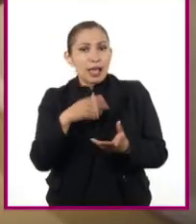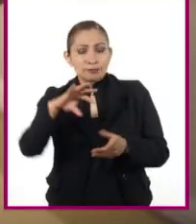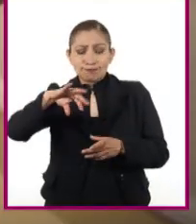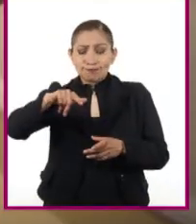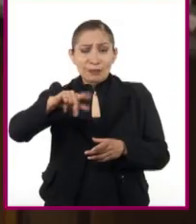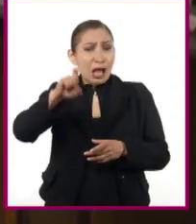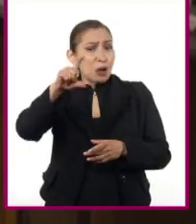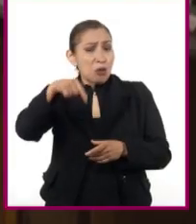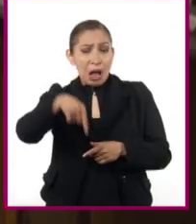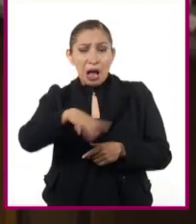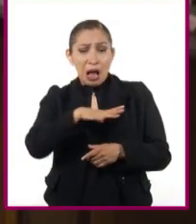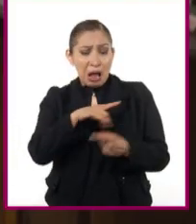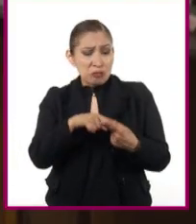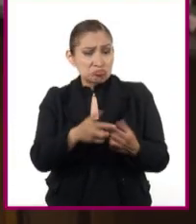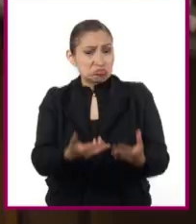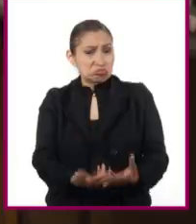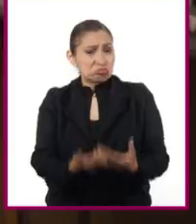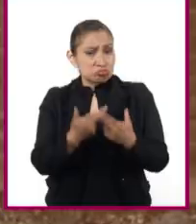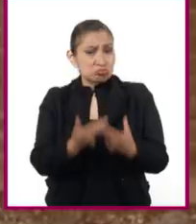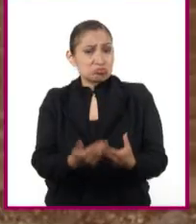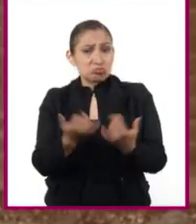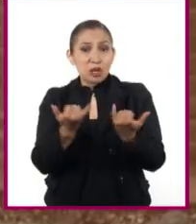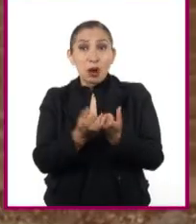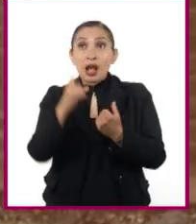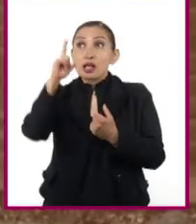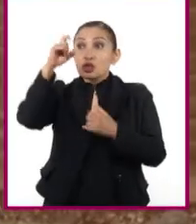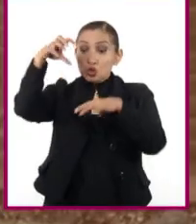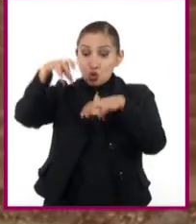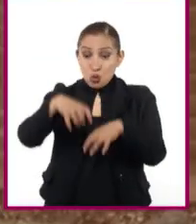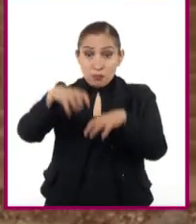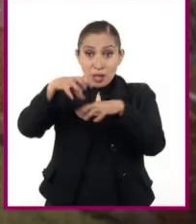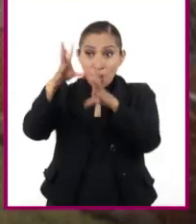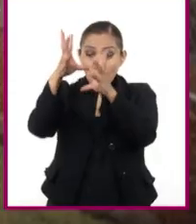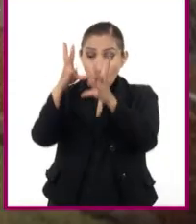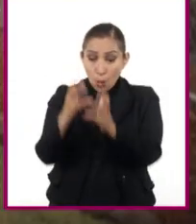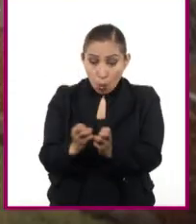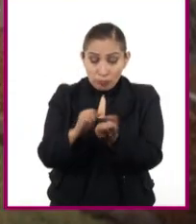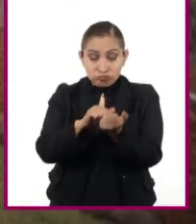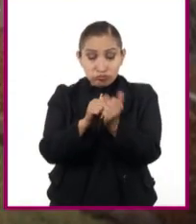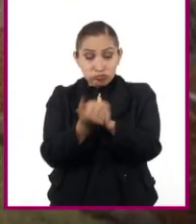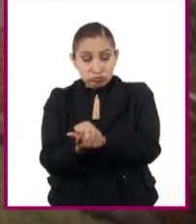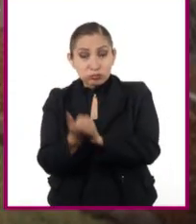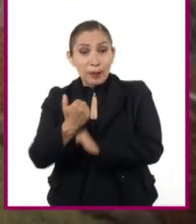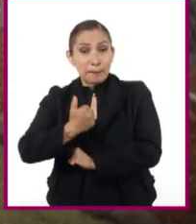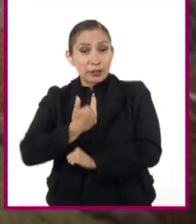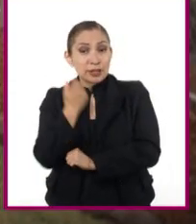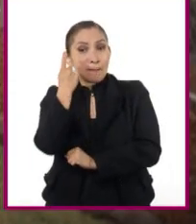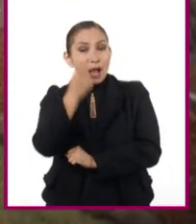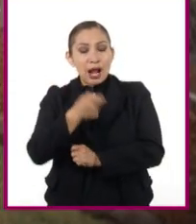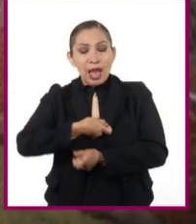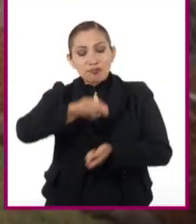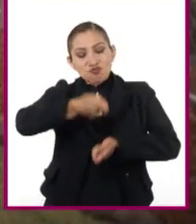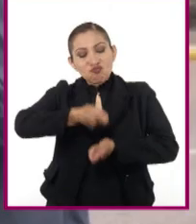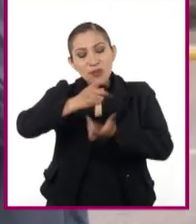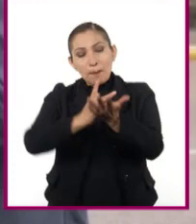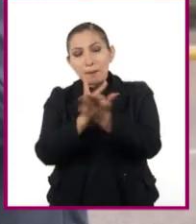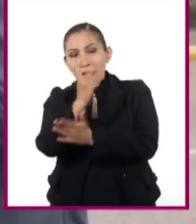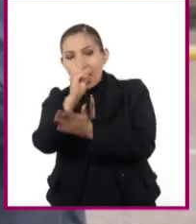llave y tienes agua, y es agua justamente que captan de la lluvia, ¿no? Y esa agua la vas a aprovechar a lo mejor para regar,